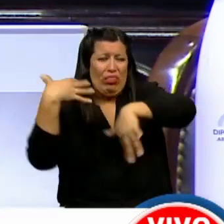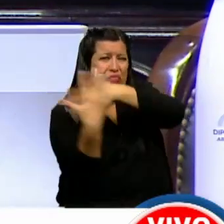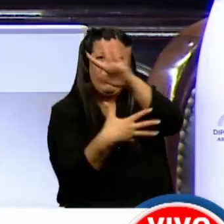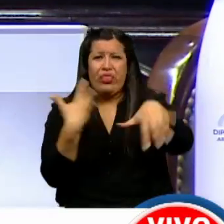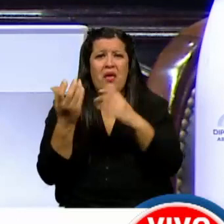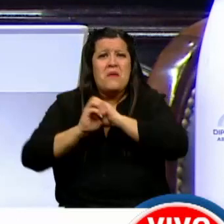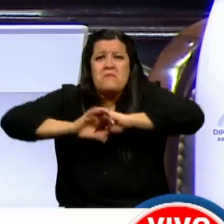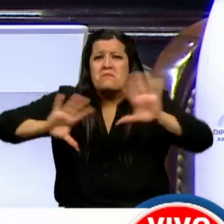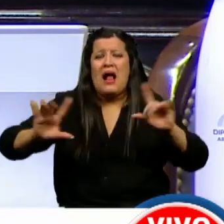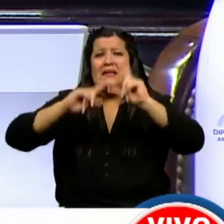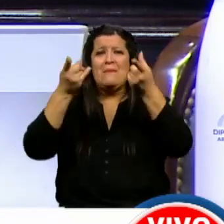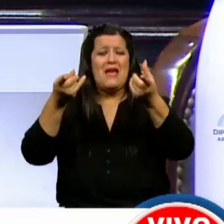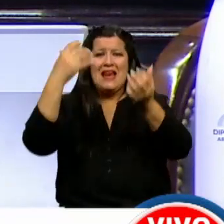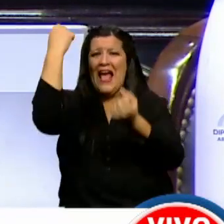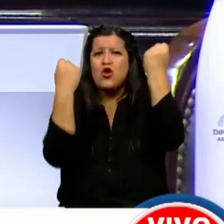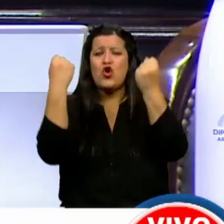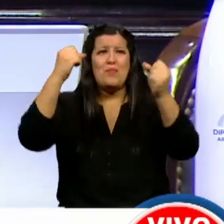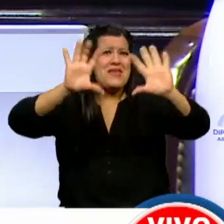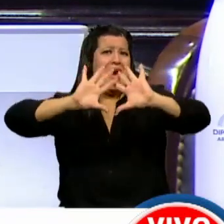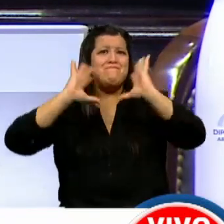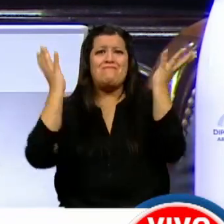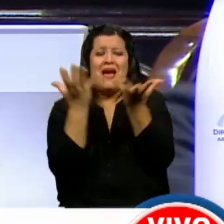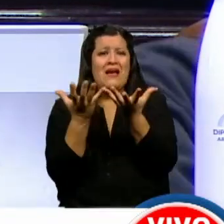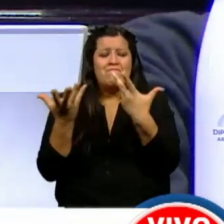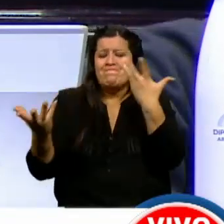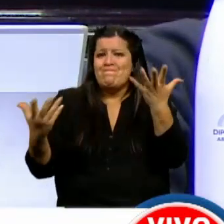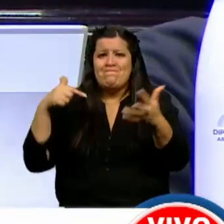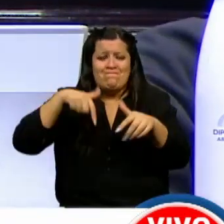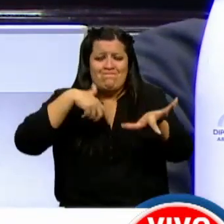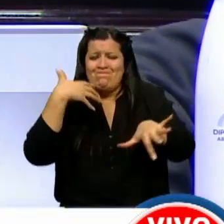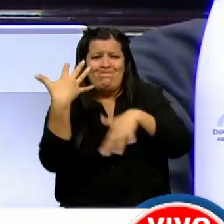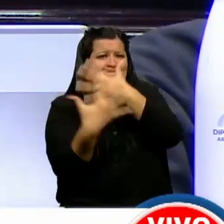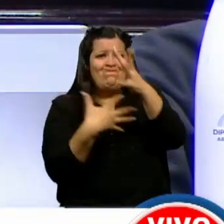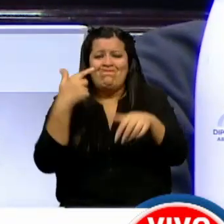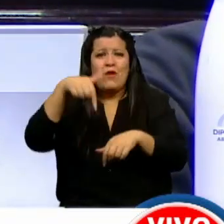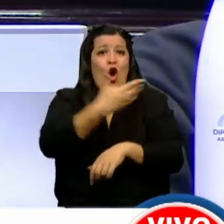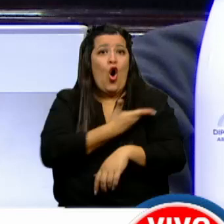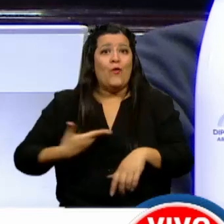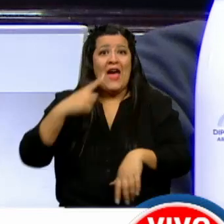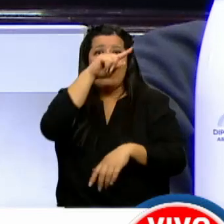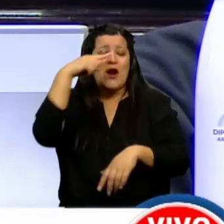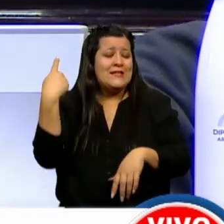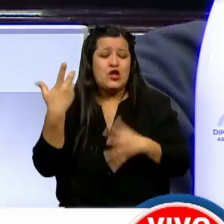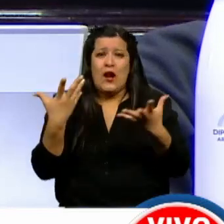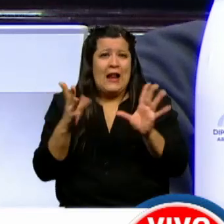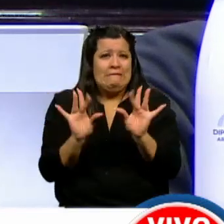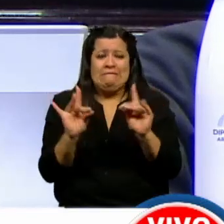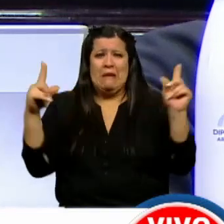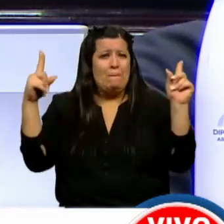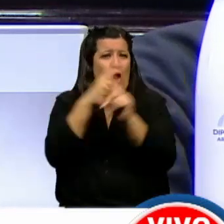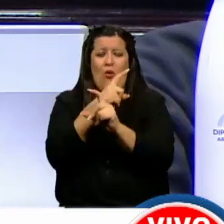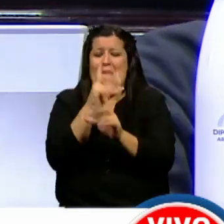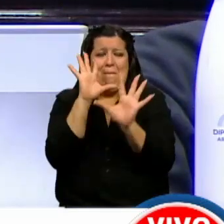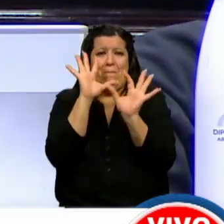caos macroeconómico en el cual está navegando el gobierno nacional. Y eso se ve